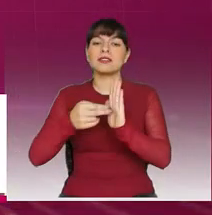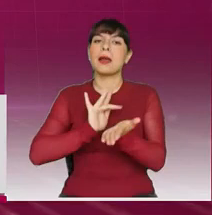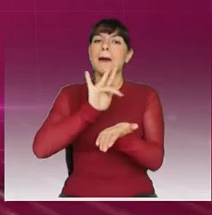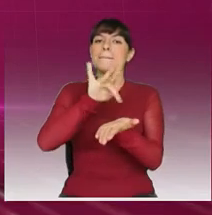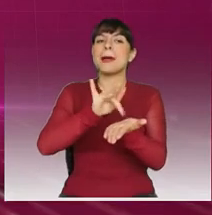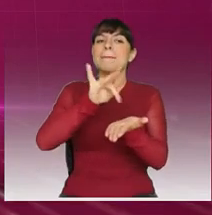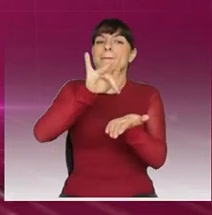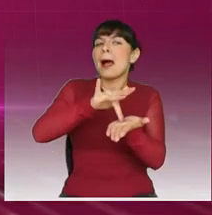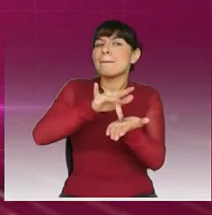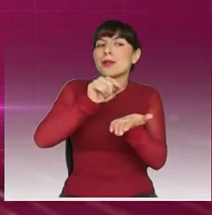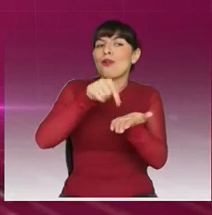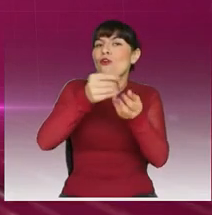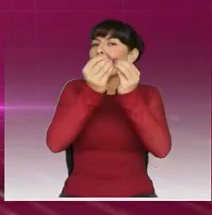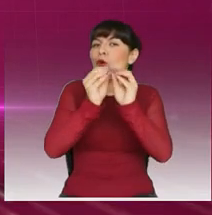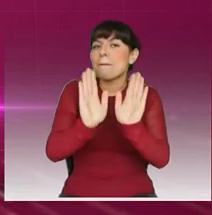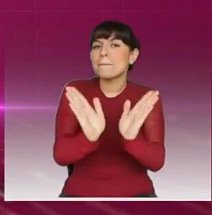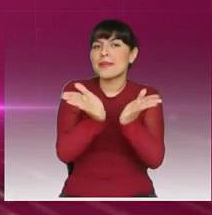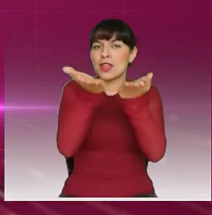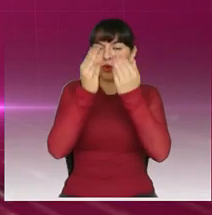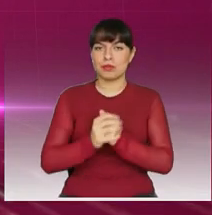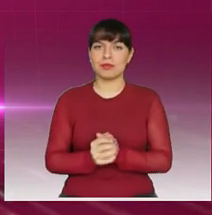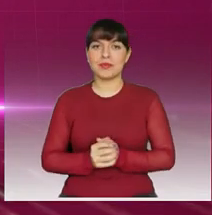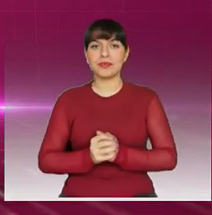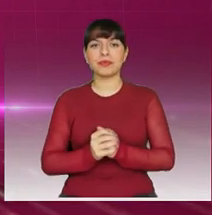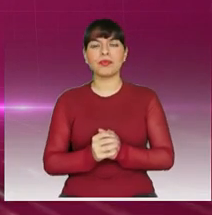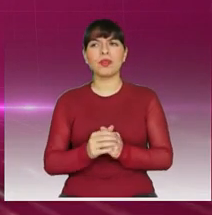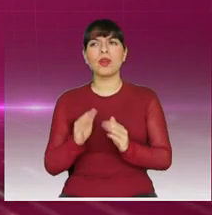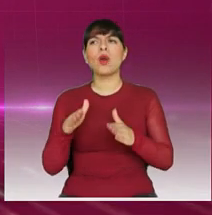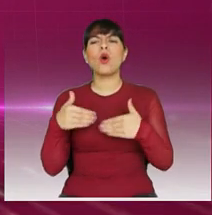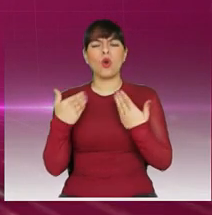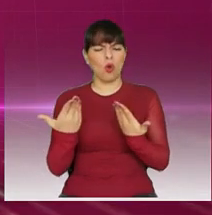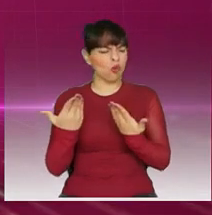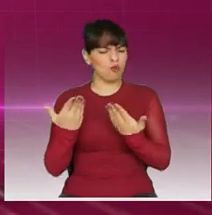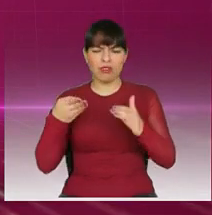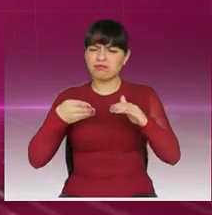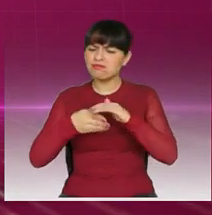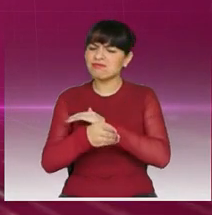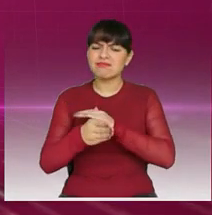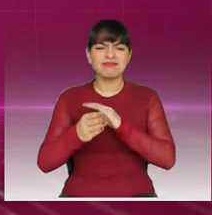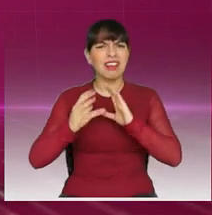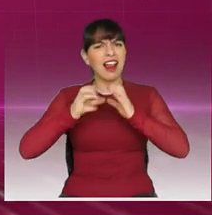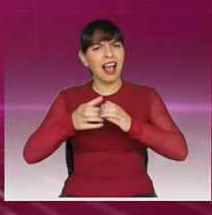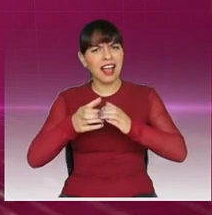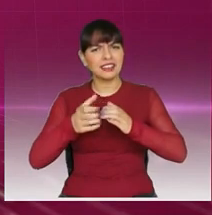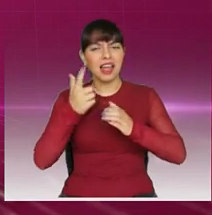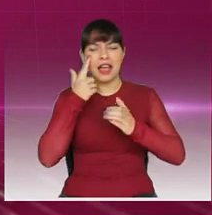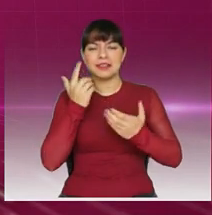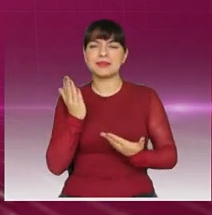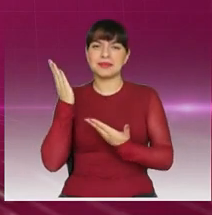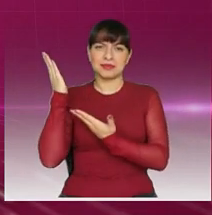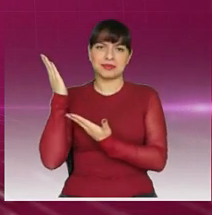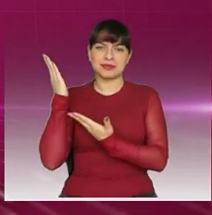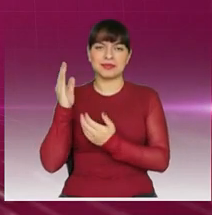protocolos completos para el retorno a clases serán publicados en la página www.mineducacion.gob.co.